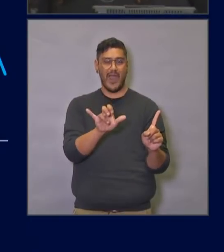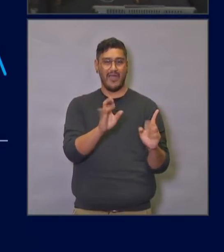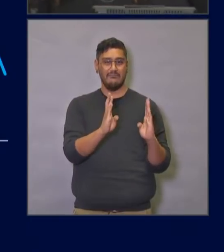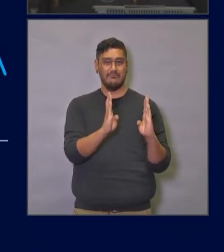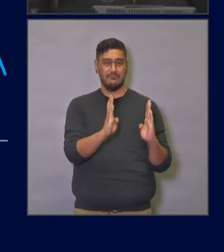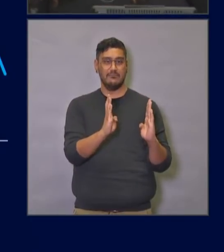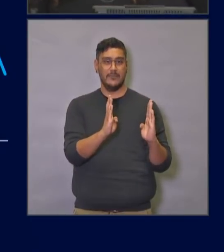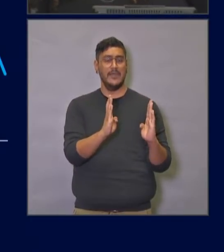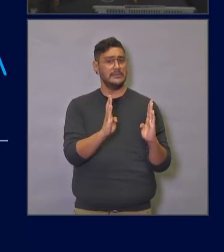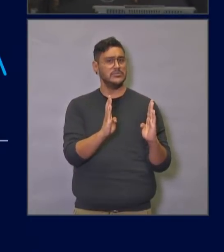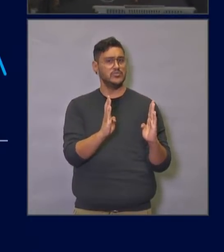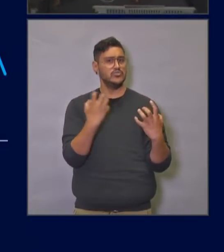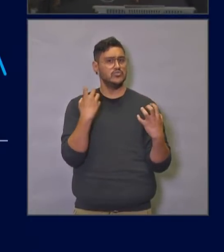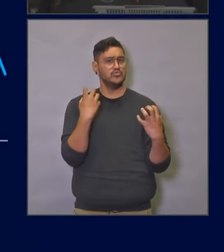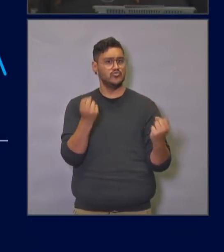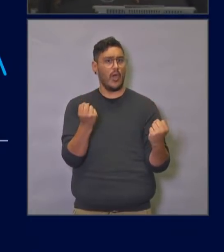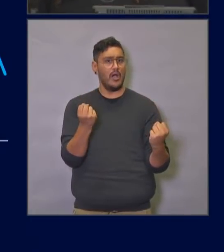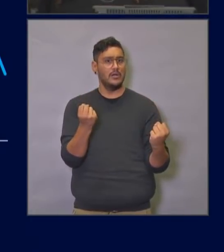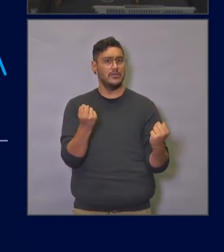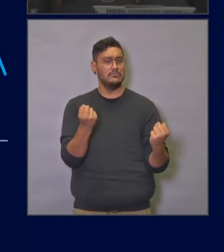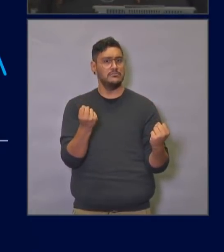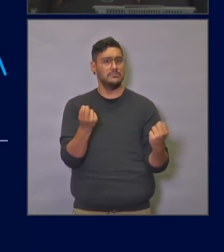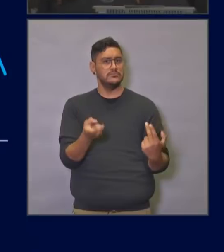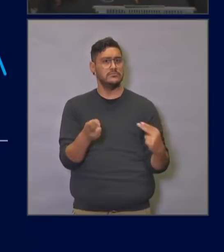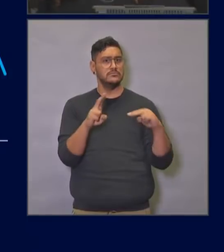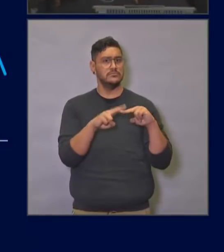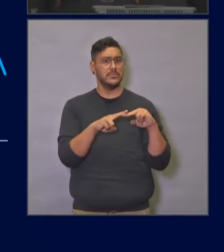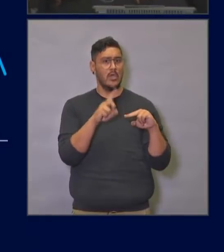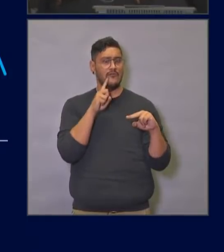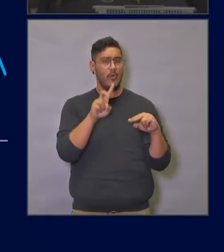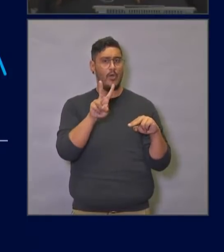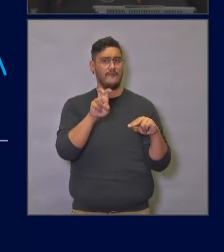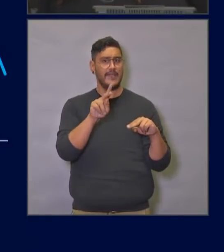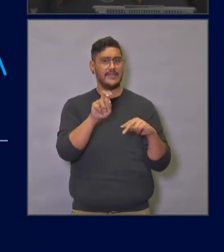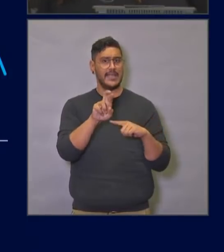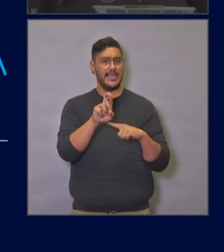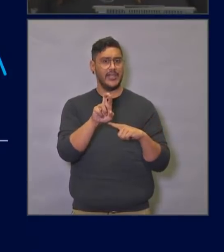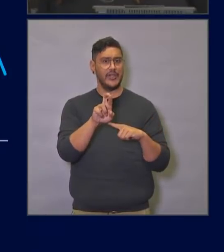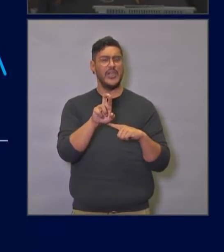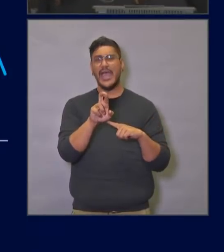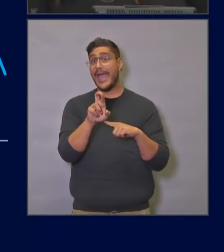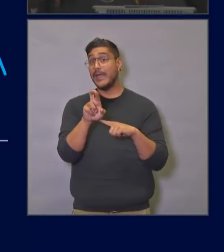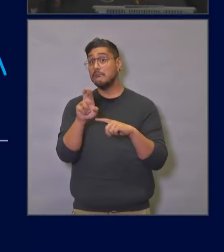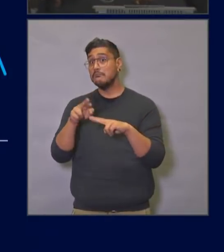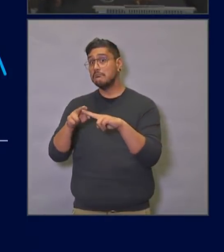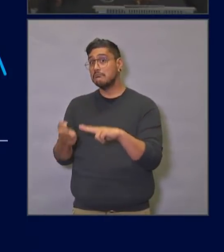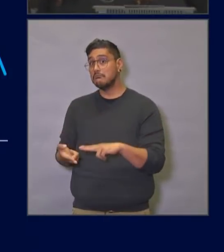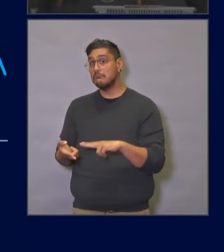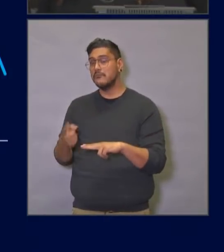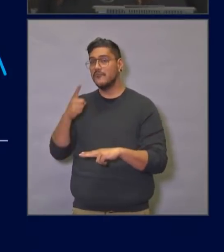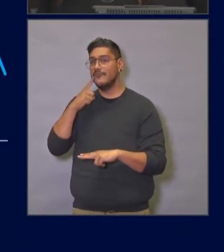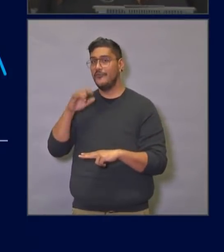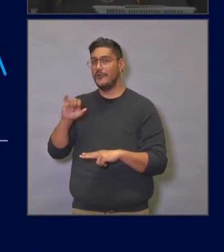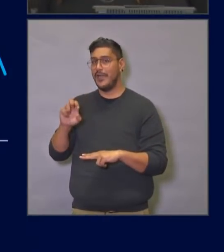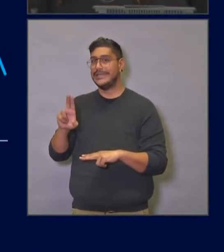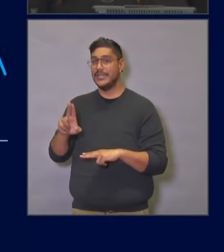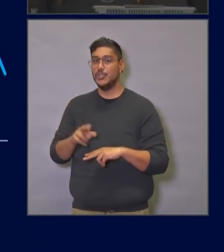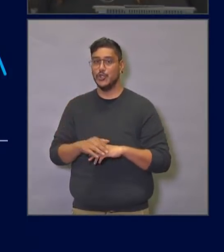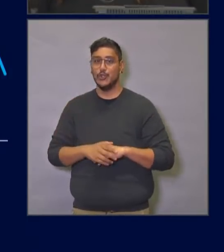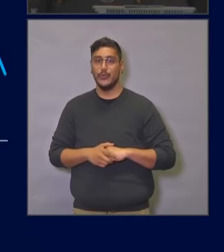un fuerte aumento en la disponibilidad de ventiladores y un descenso en las camas en las unidades de